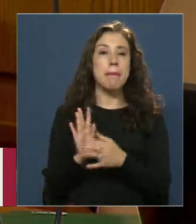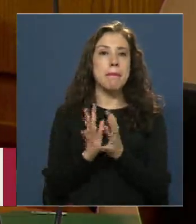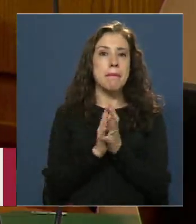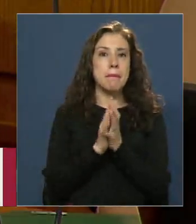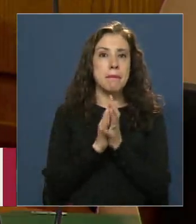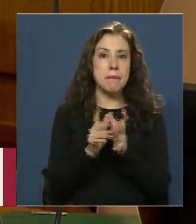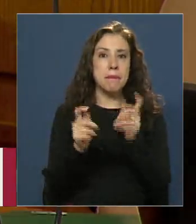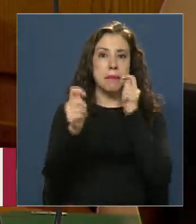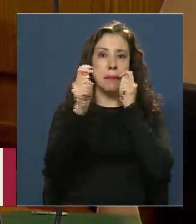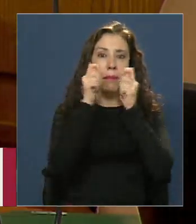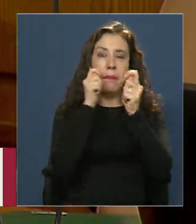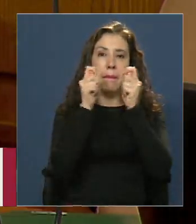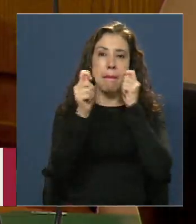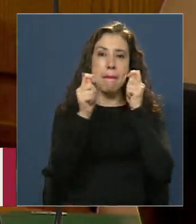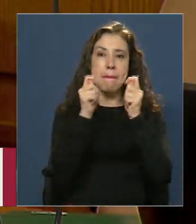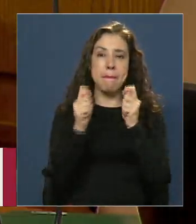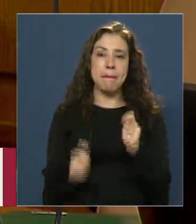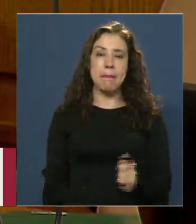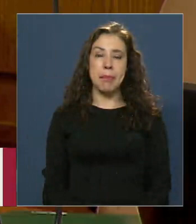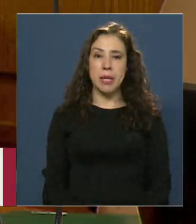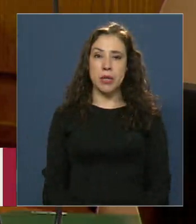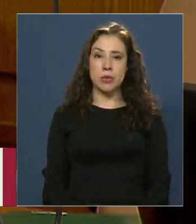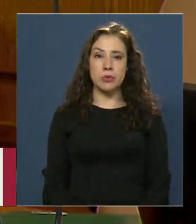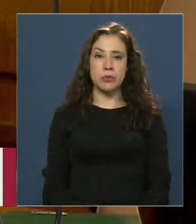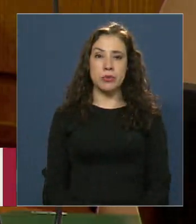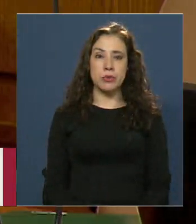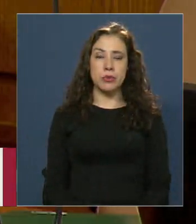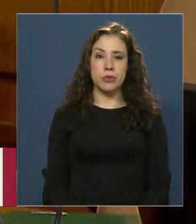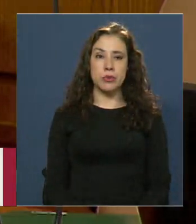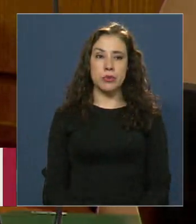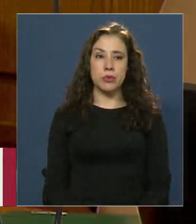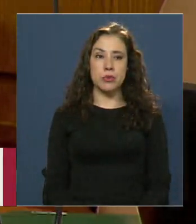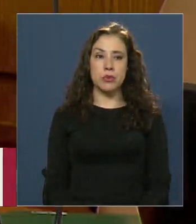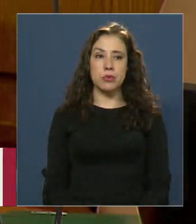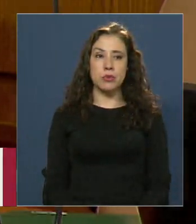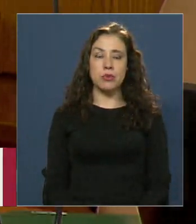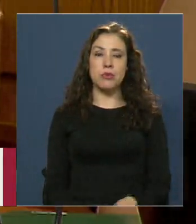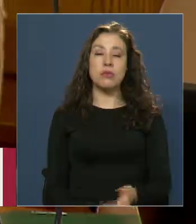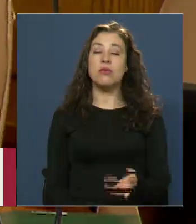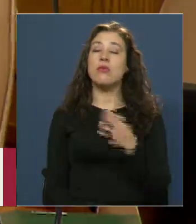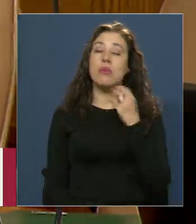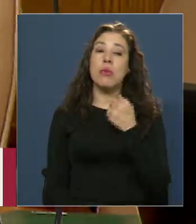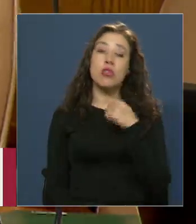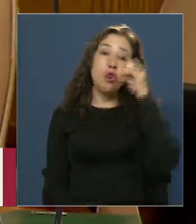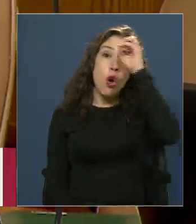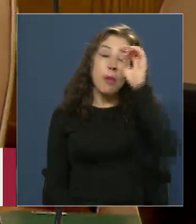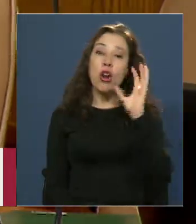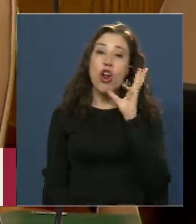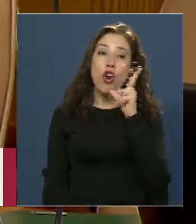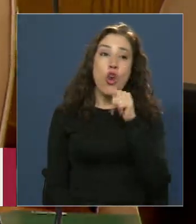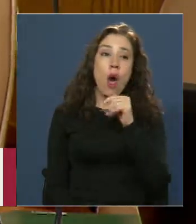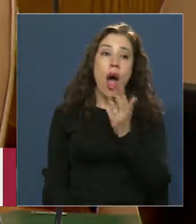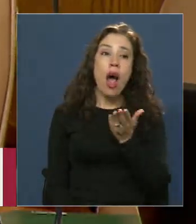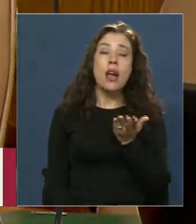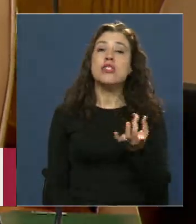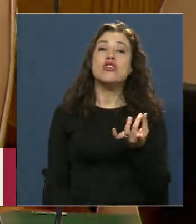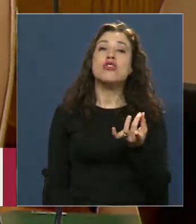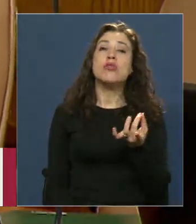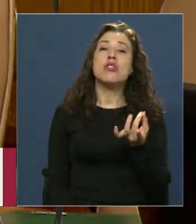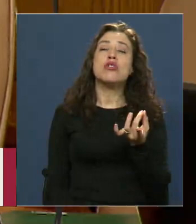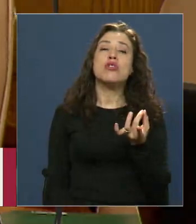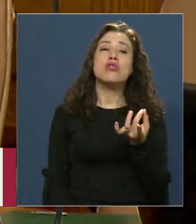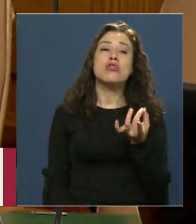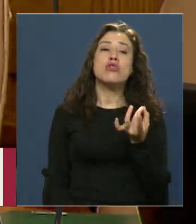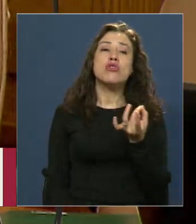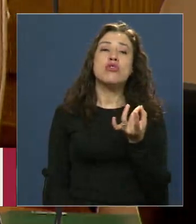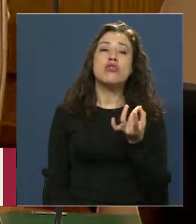peligroso. No existen más clases, desde mi punto de vista, que